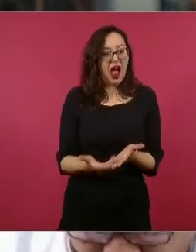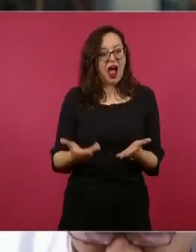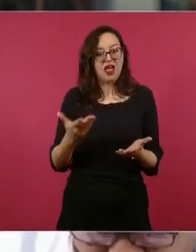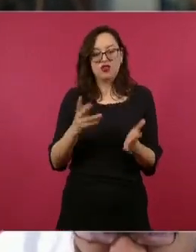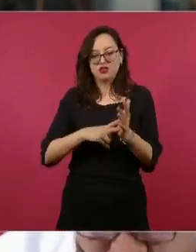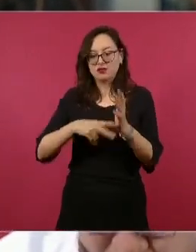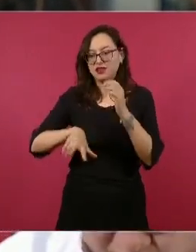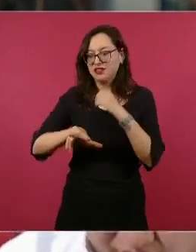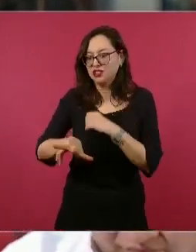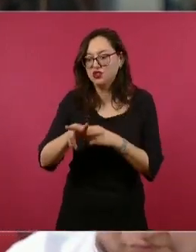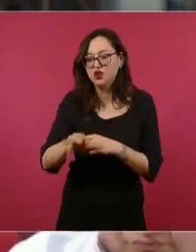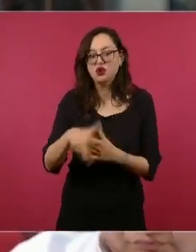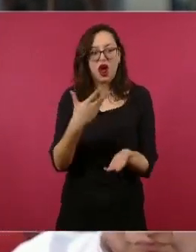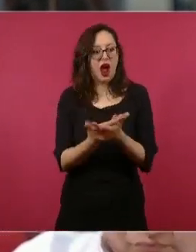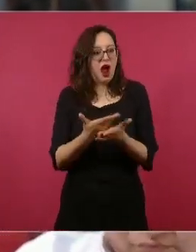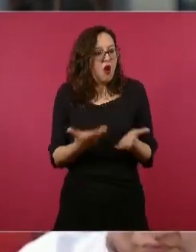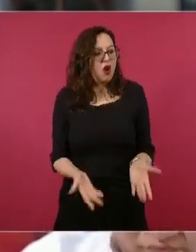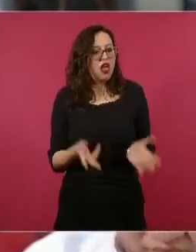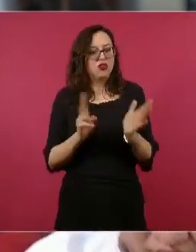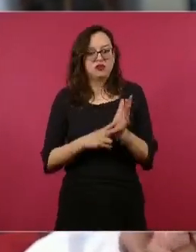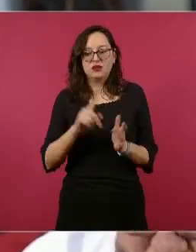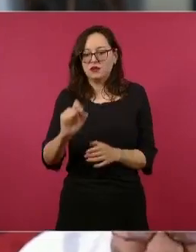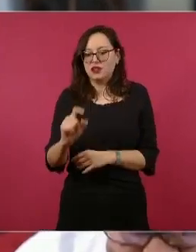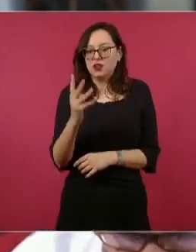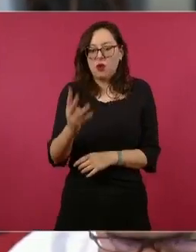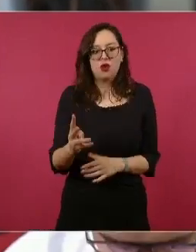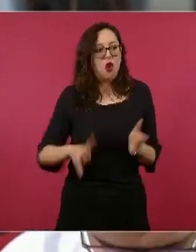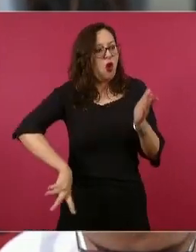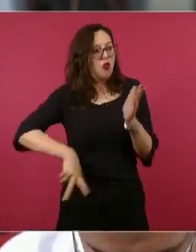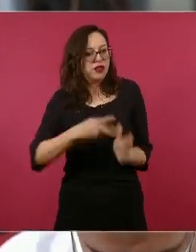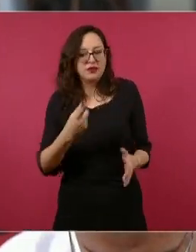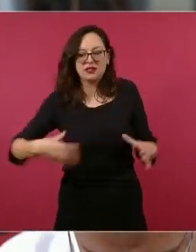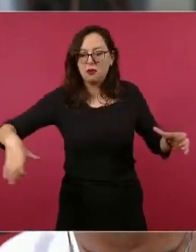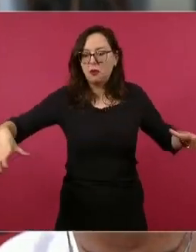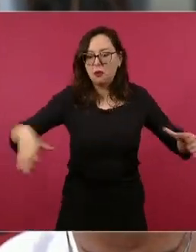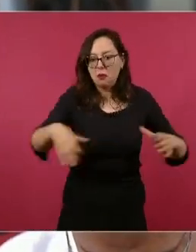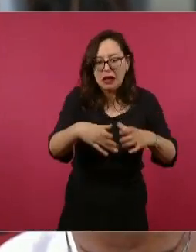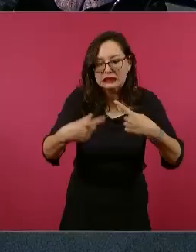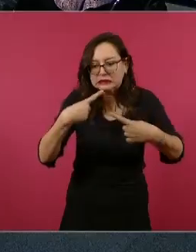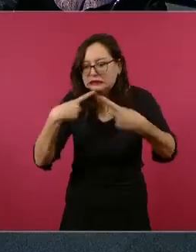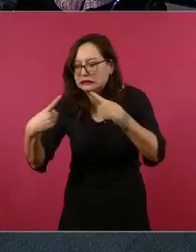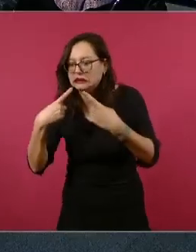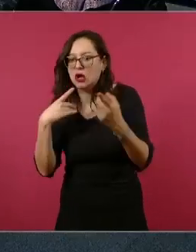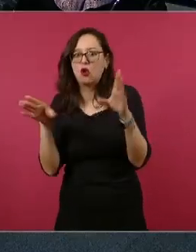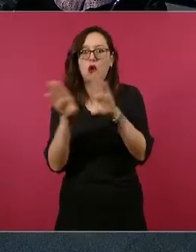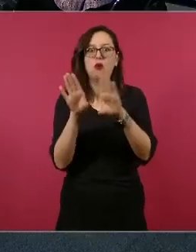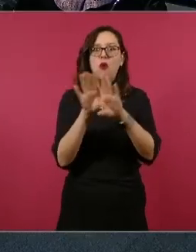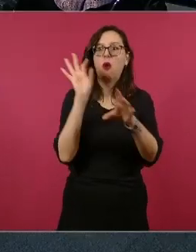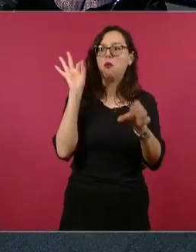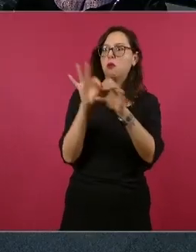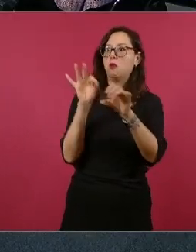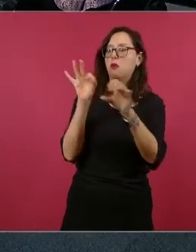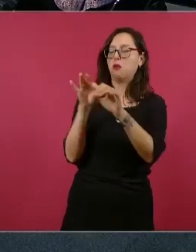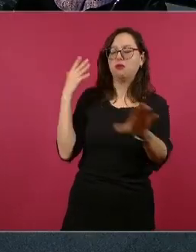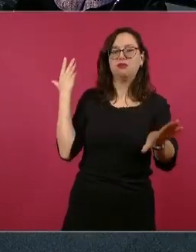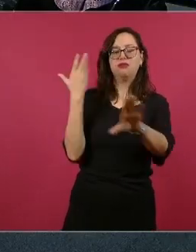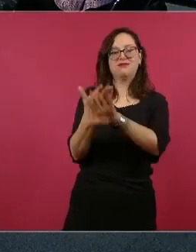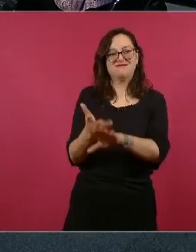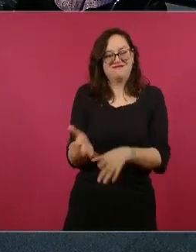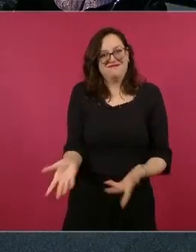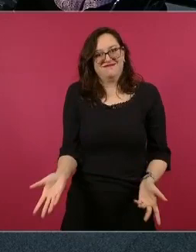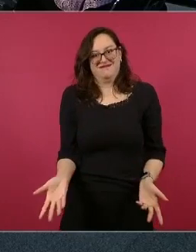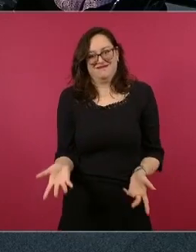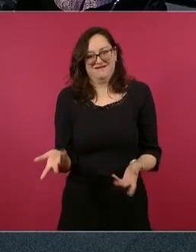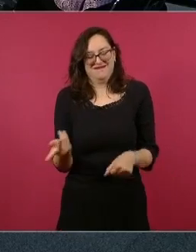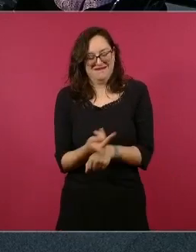2018 nuevamente en 2024 caen en lo mismo pues preguntarle su opinión presidente de que sean opositores los